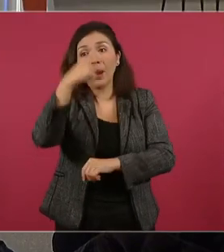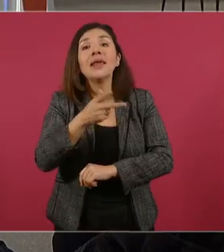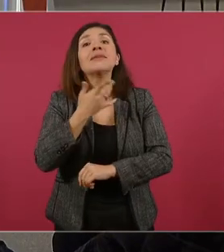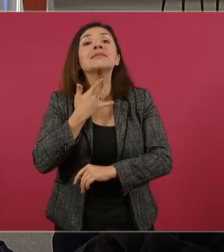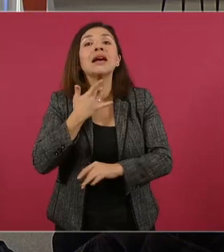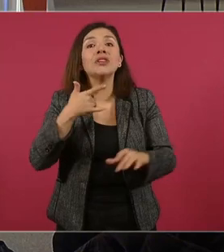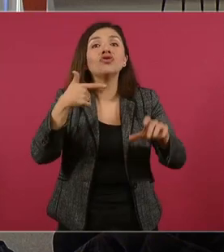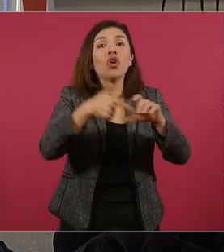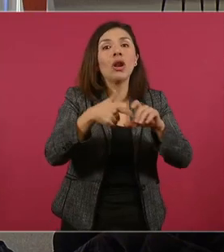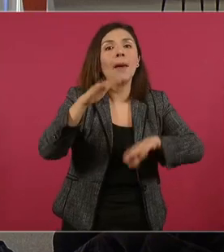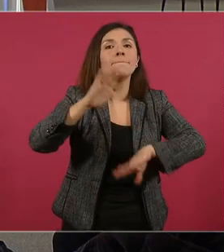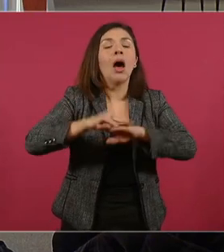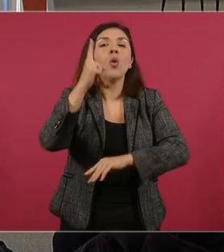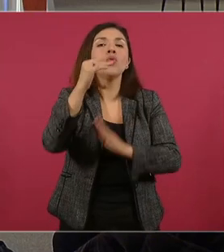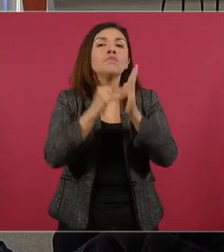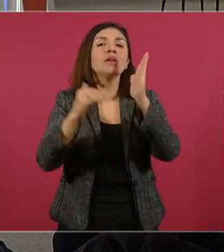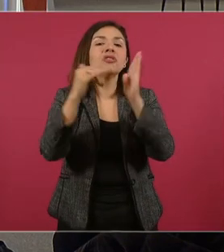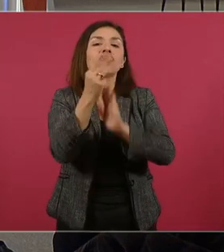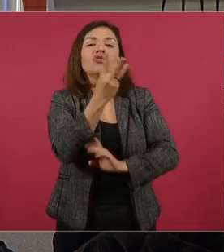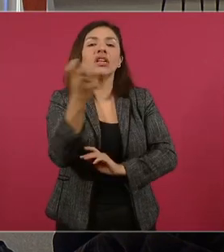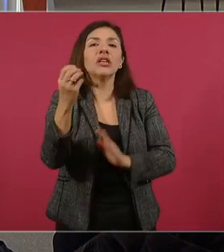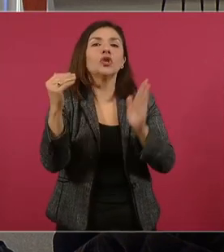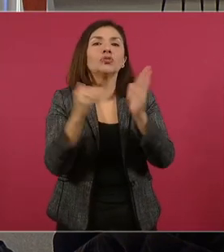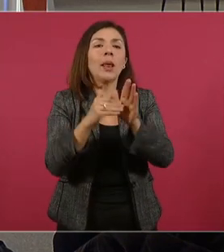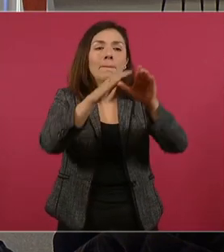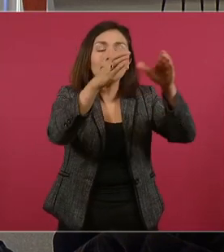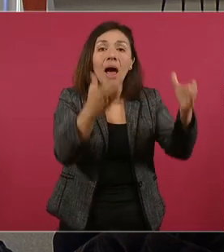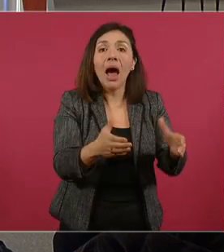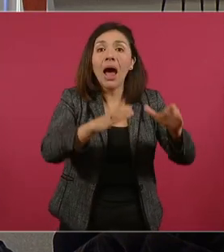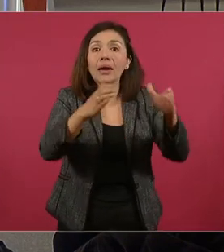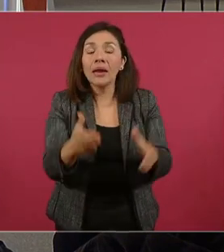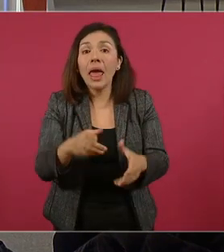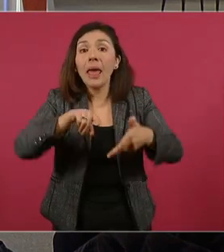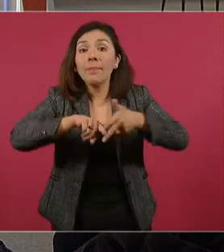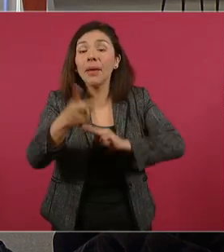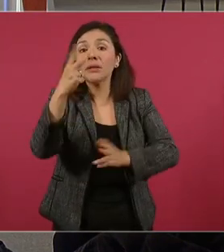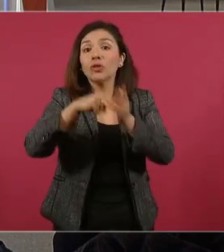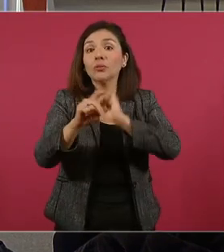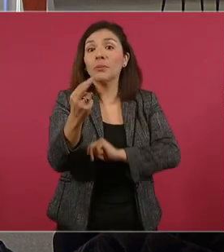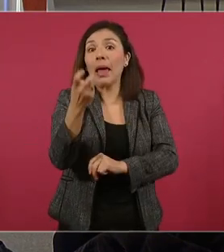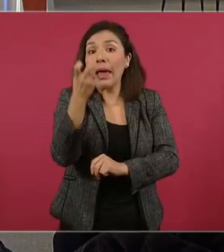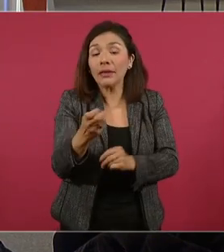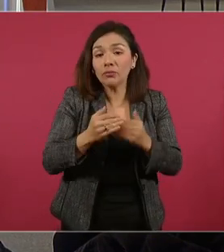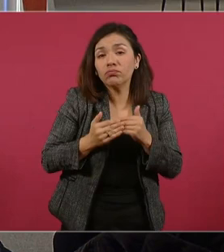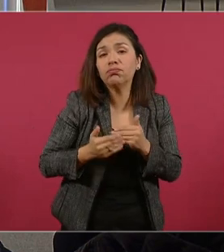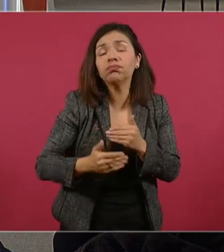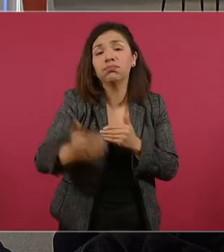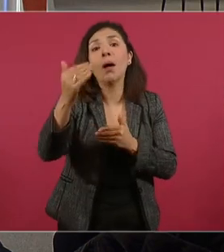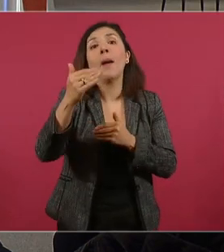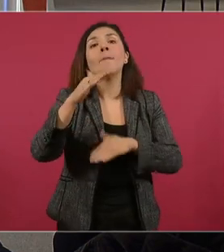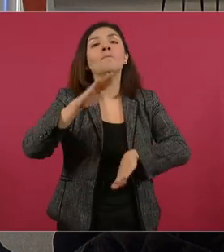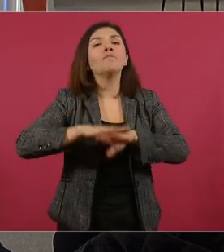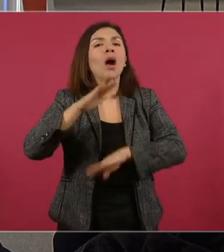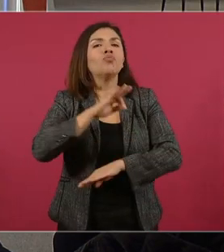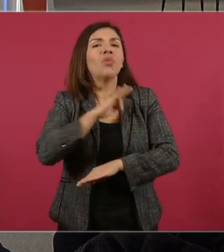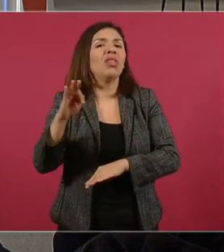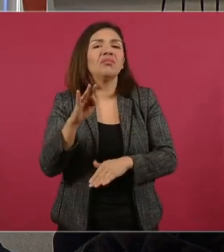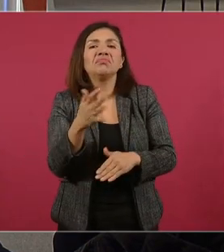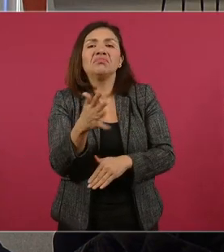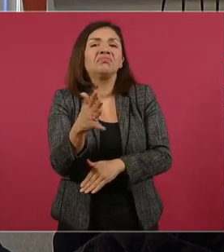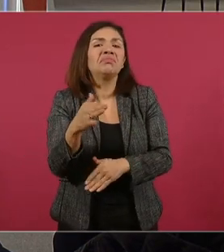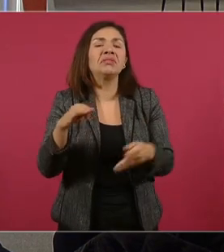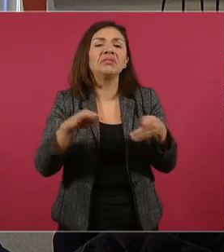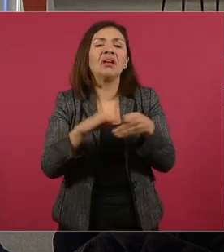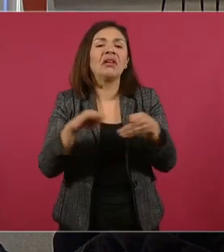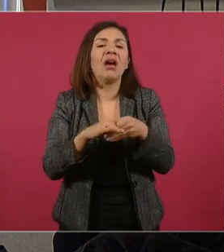se van a ir arriba del 1.300.000 barriles a partir del 2025, alcanzándose ya prácticamente